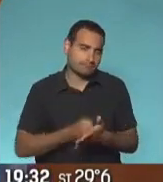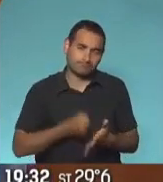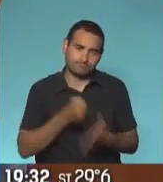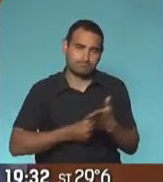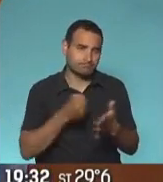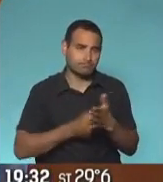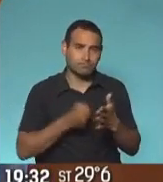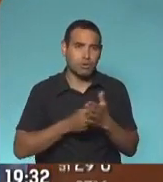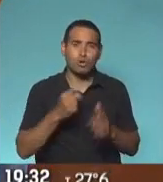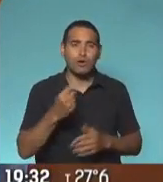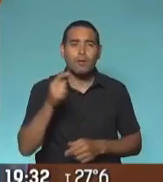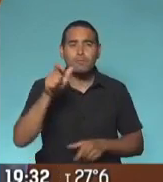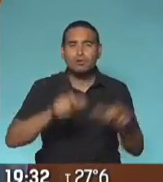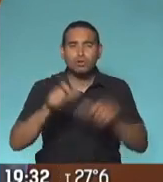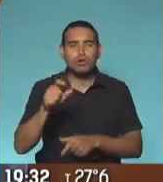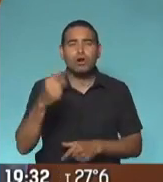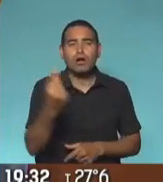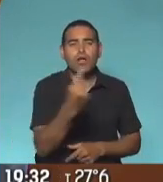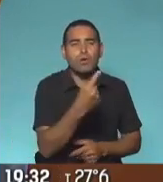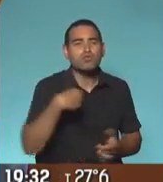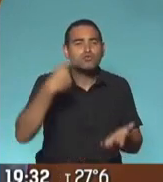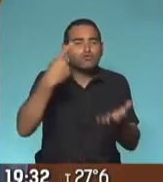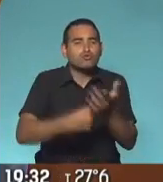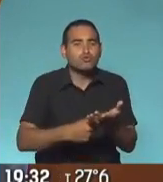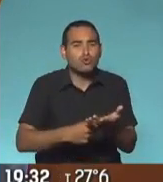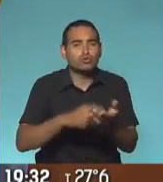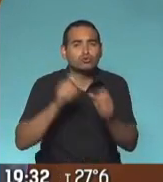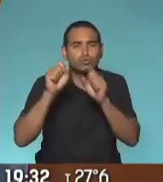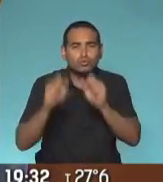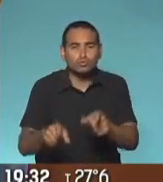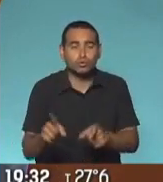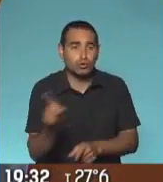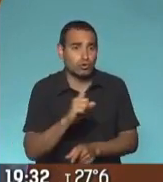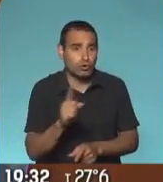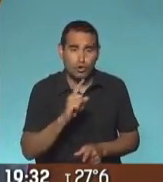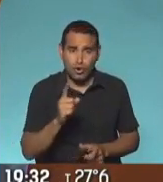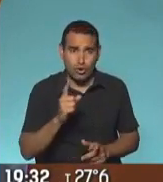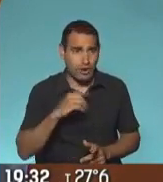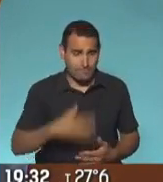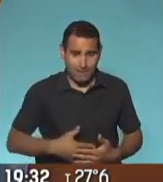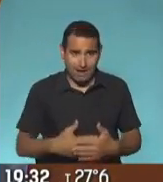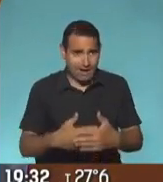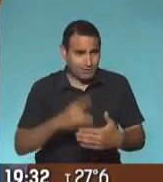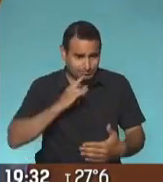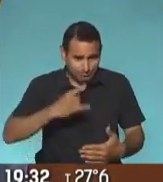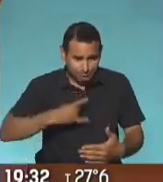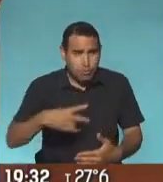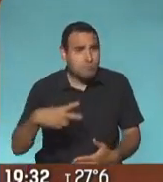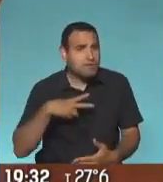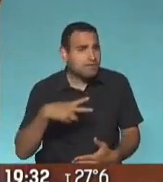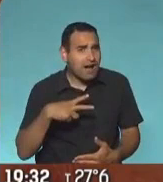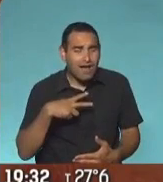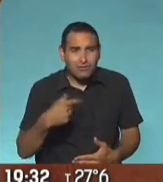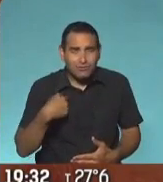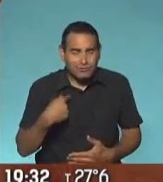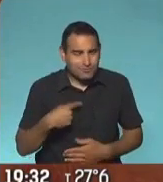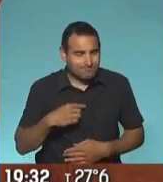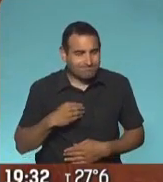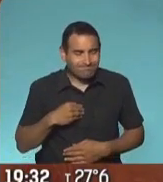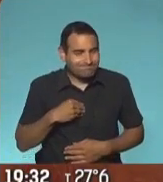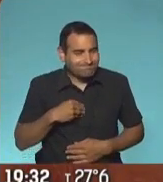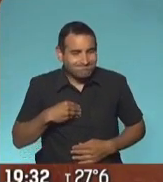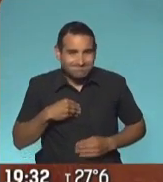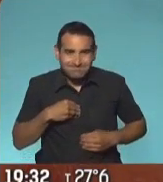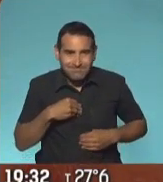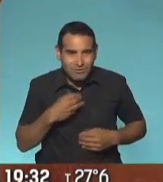es cada persona la que va a decidir qué hacer con un embarazo, que es algo tan íntimo y que uno puede sentir desde el día 1 que está